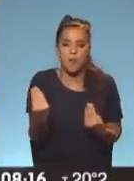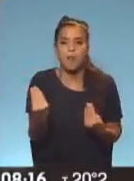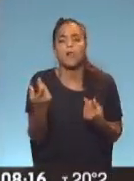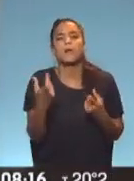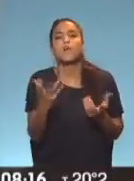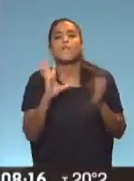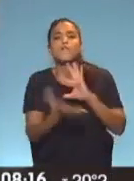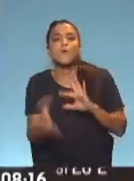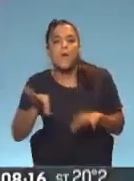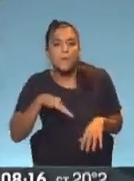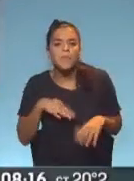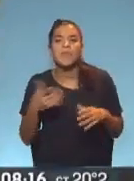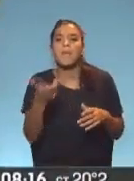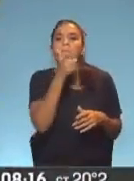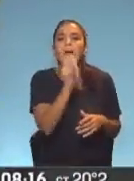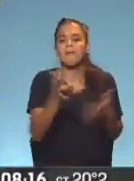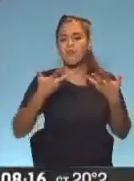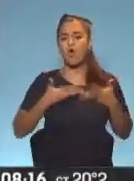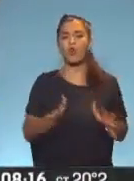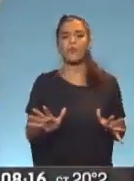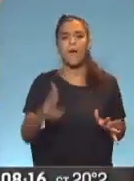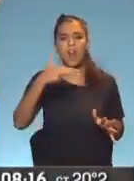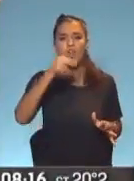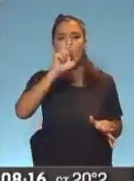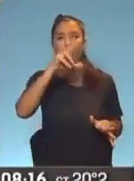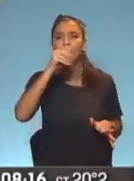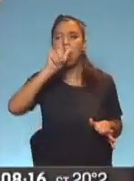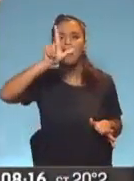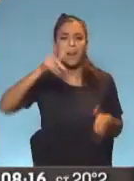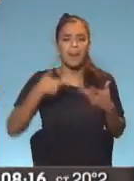vida normal. La palabra normalidad también es una palabra